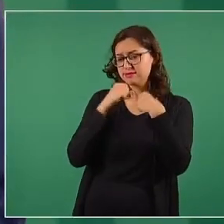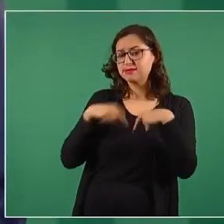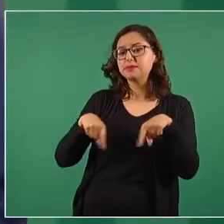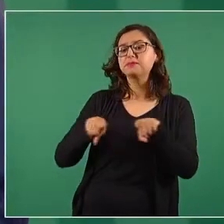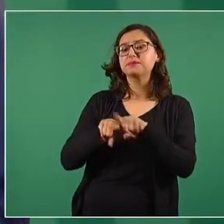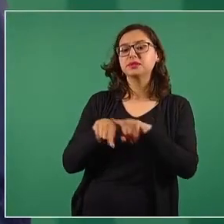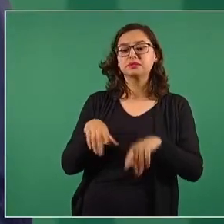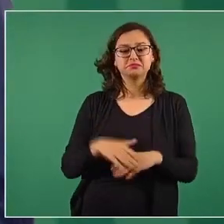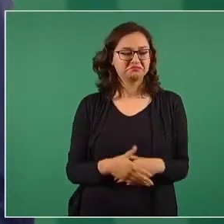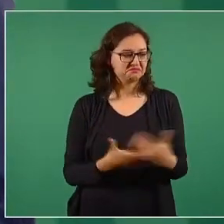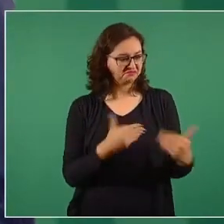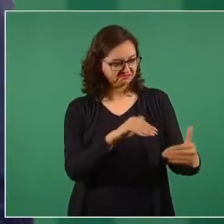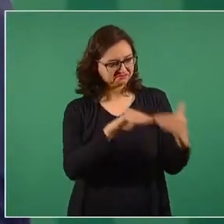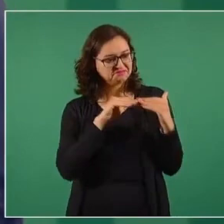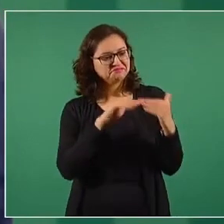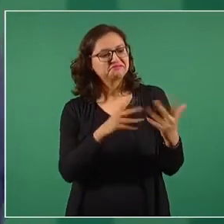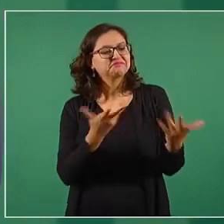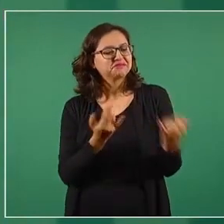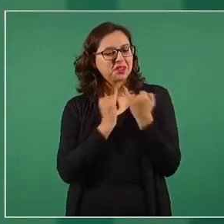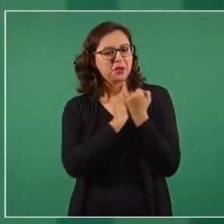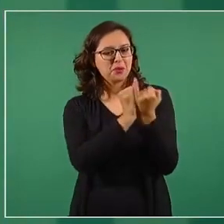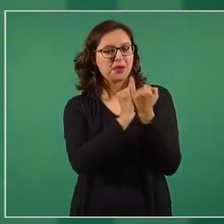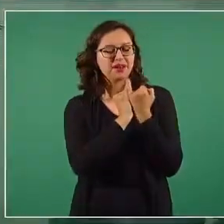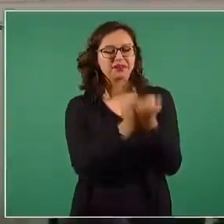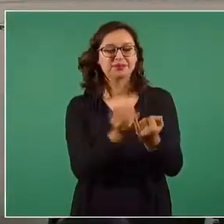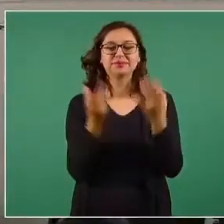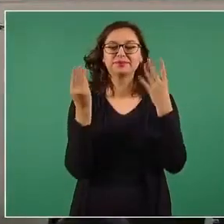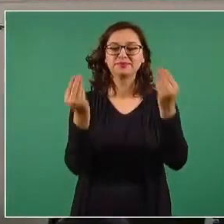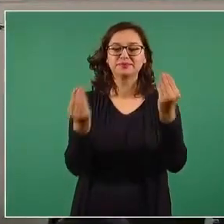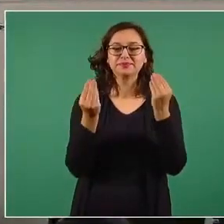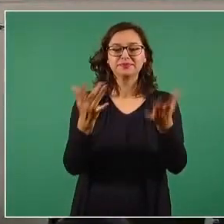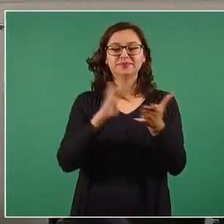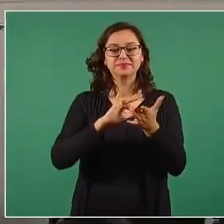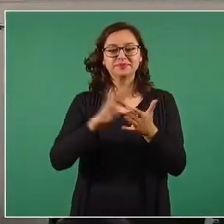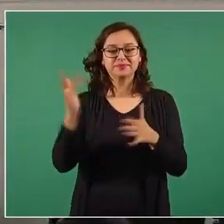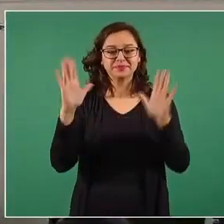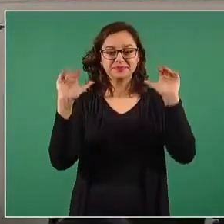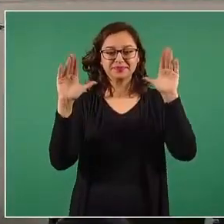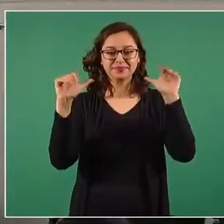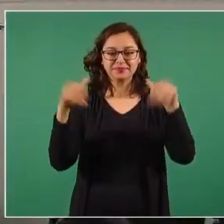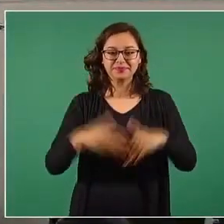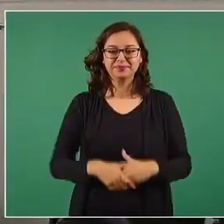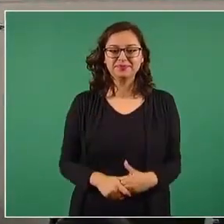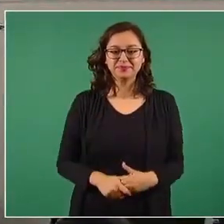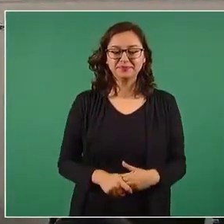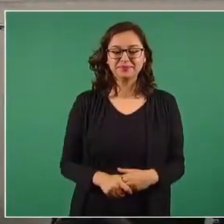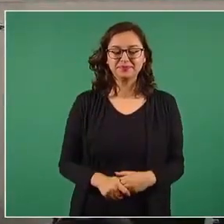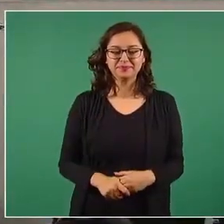Ahí la vamos a ir llevando. Bueno, muchas gracias. Gracias. Adiós.